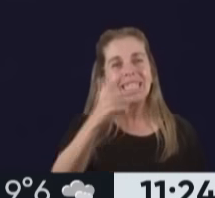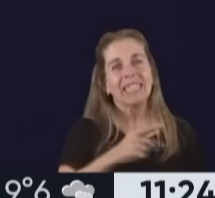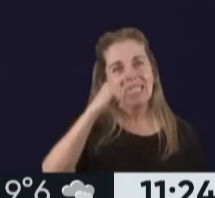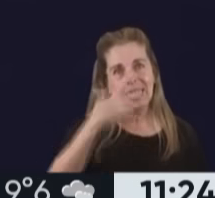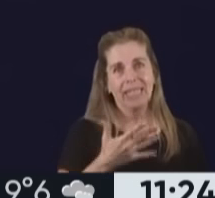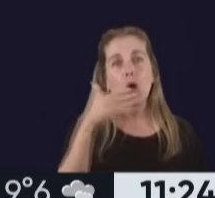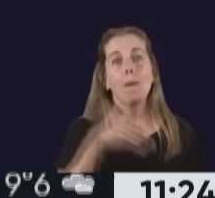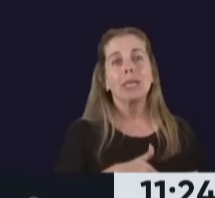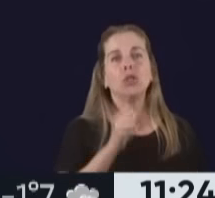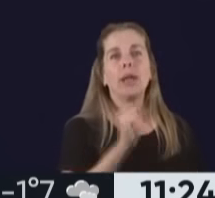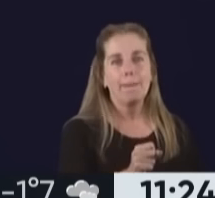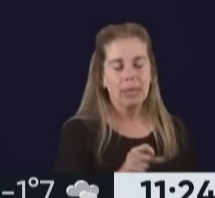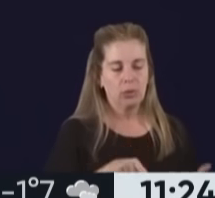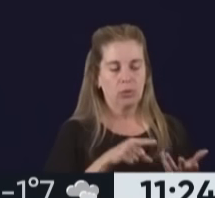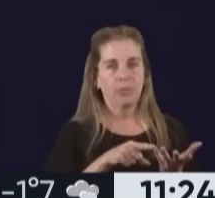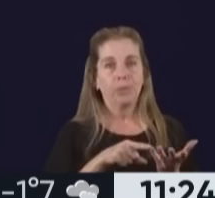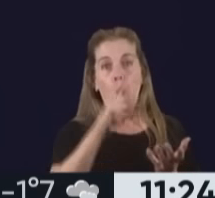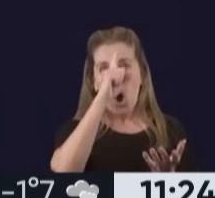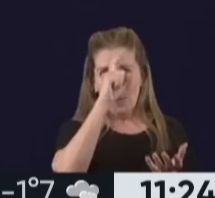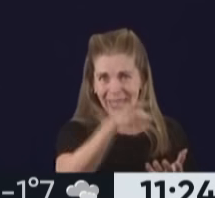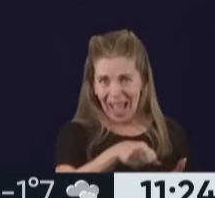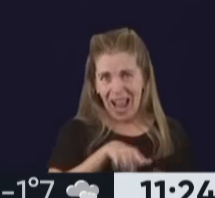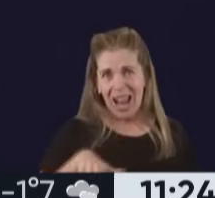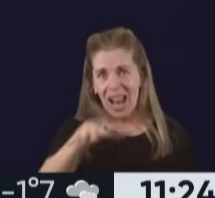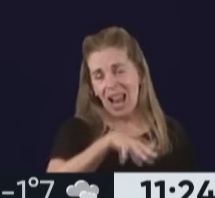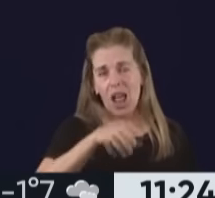8.375 millones de pesos. El Hospital El Cruce, en Florencio